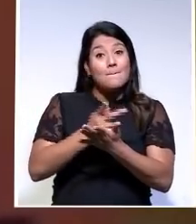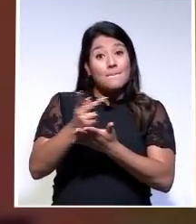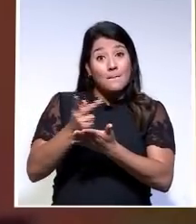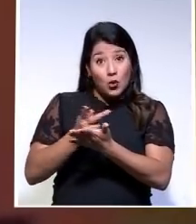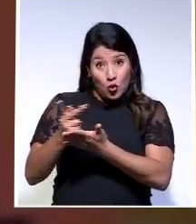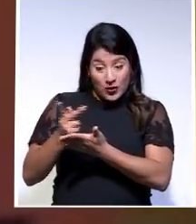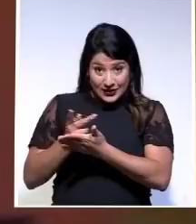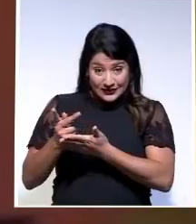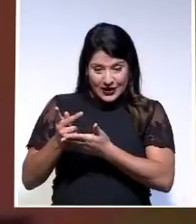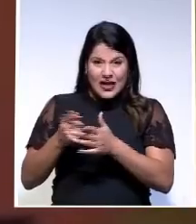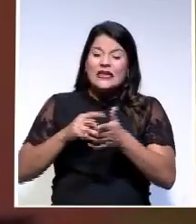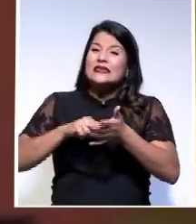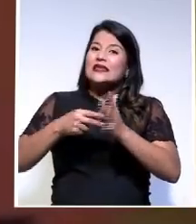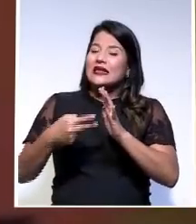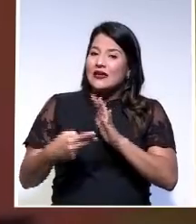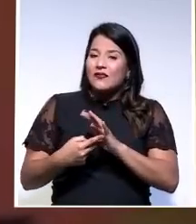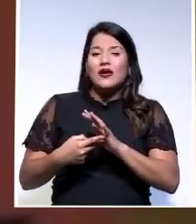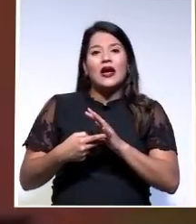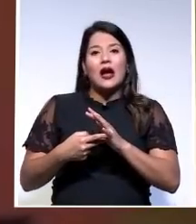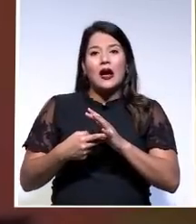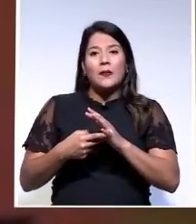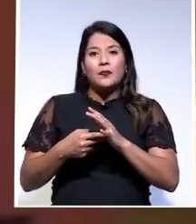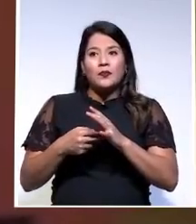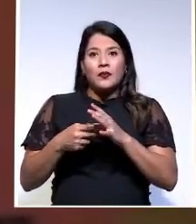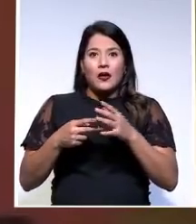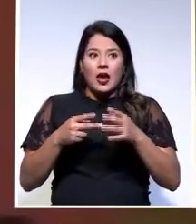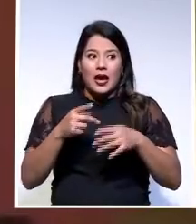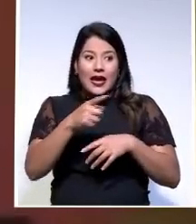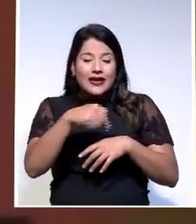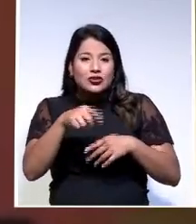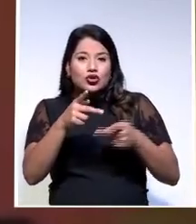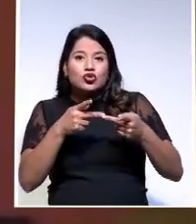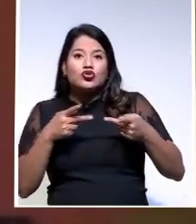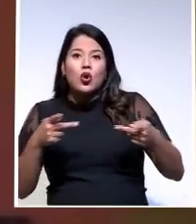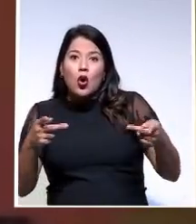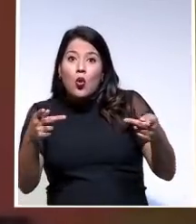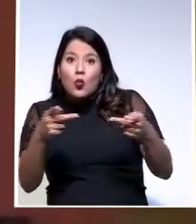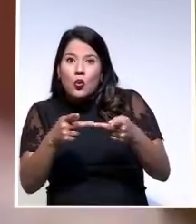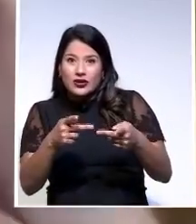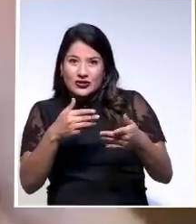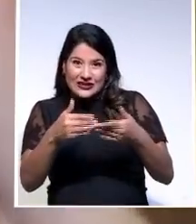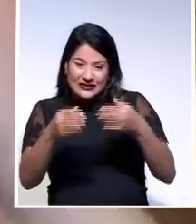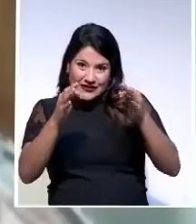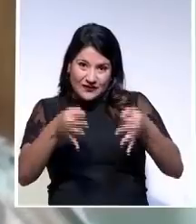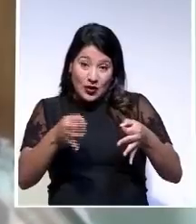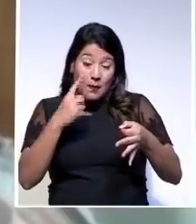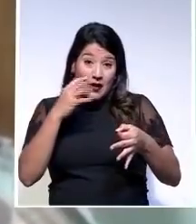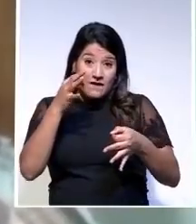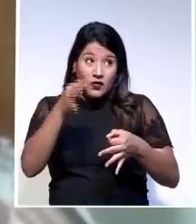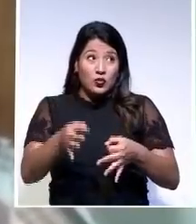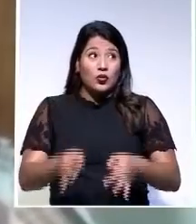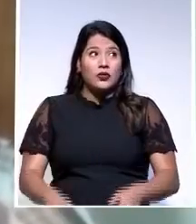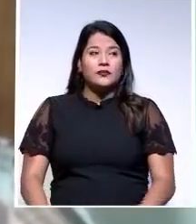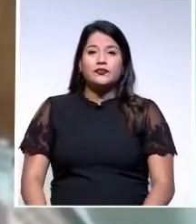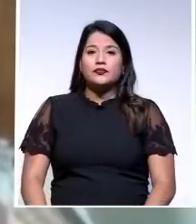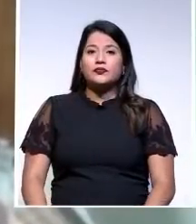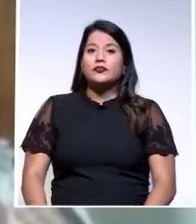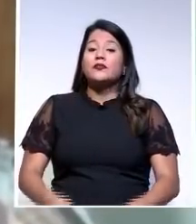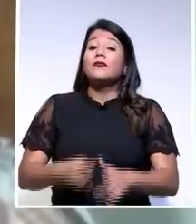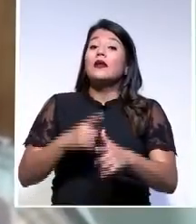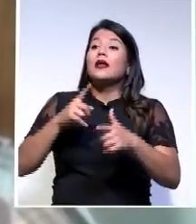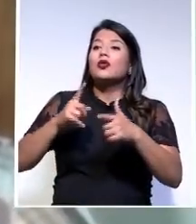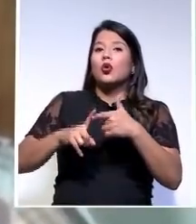hablando de puestos que tienen una mayor factibilidad de ser puestos fijos a futuro. Obliga a la tendencia